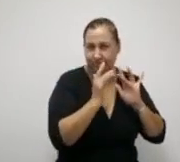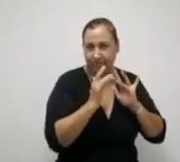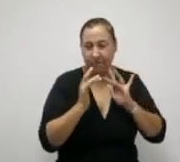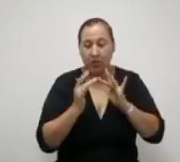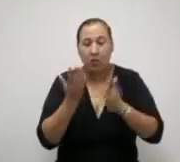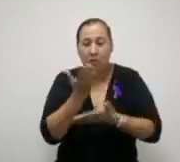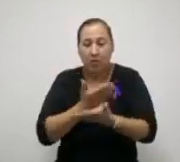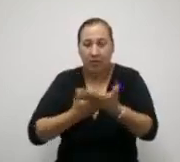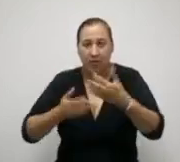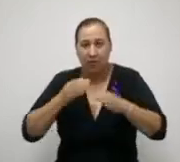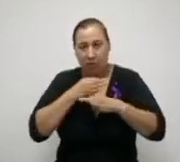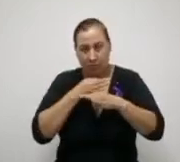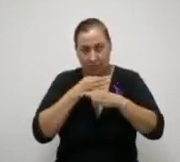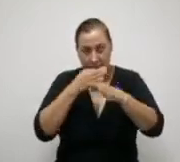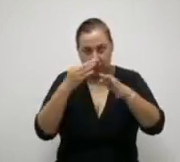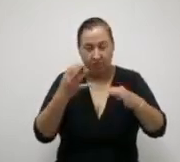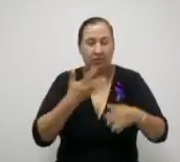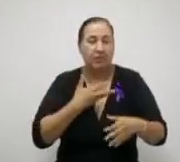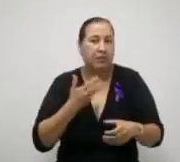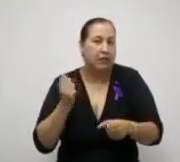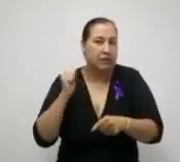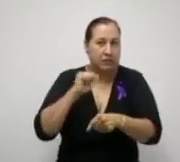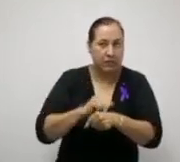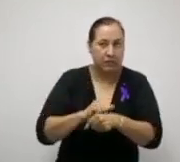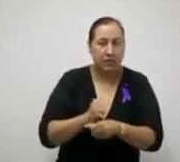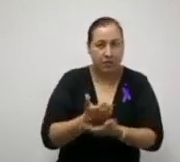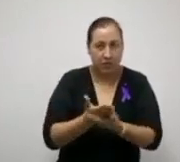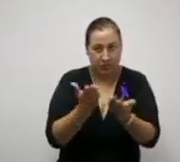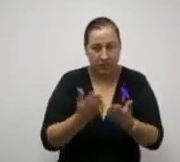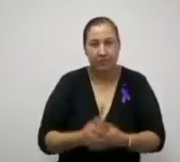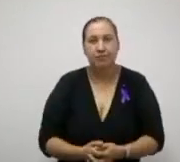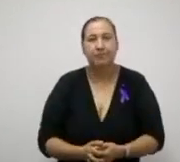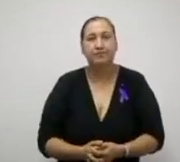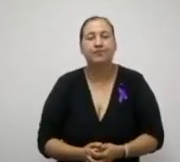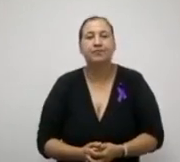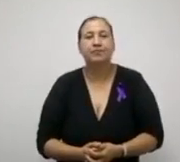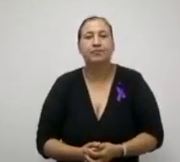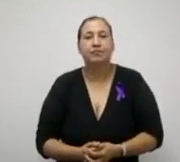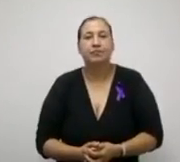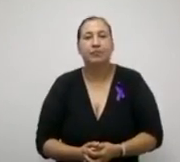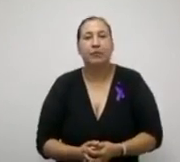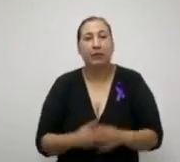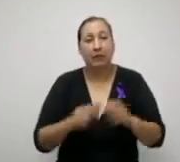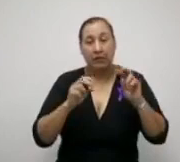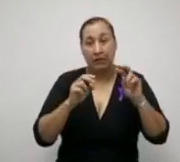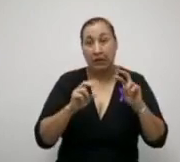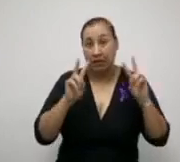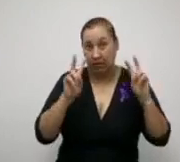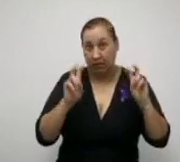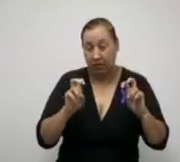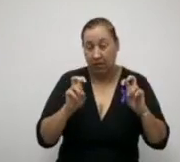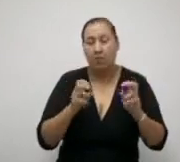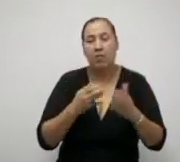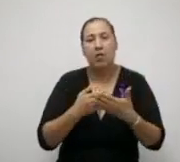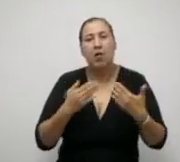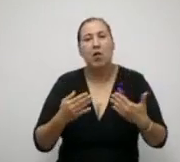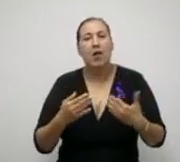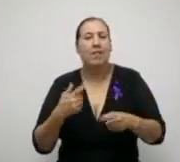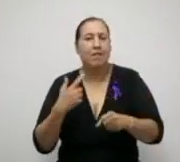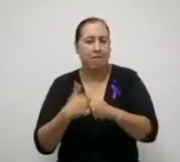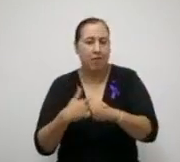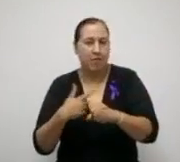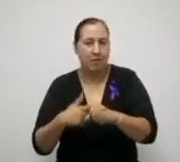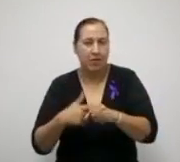comparten la información que tenemos cada semana para ustedes. Y esto del tema de la situación del panorama epidemiológico de